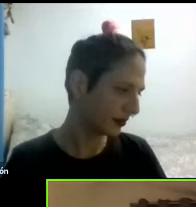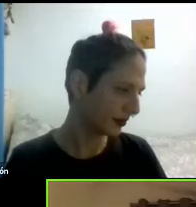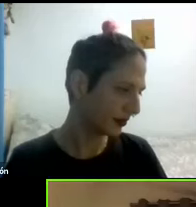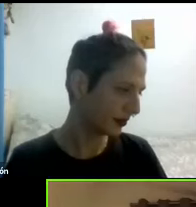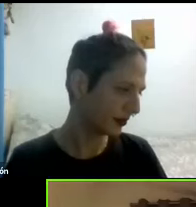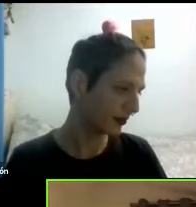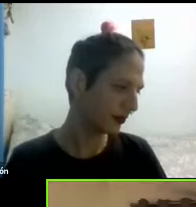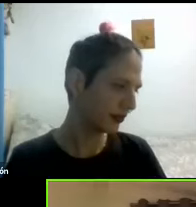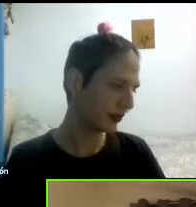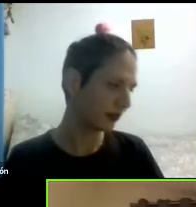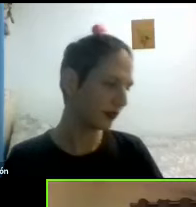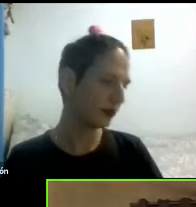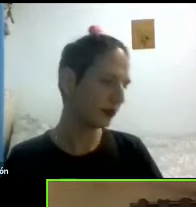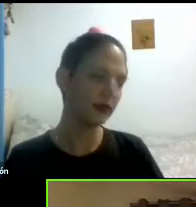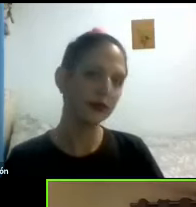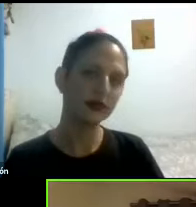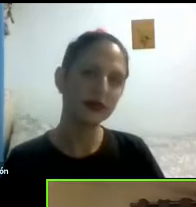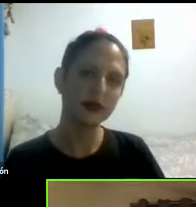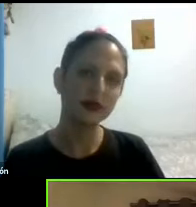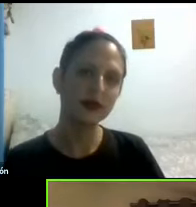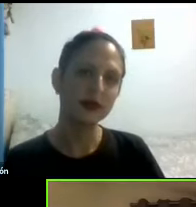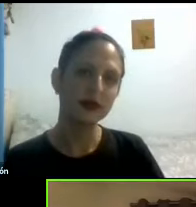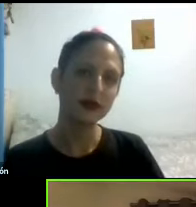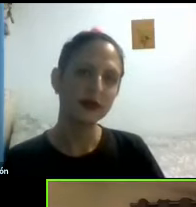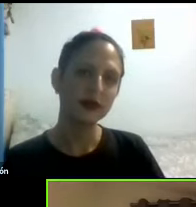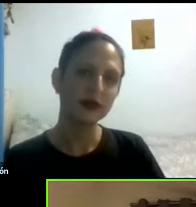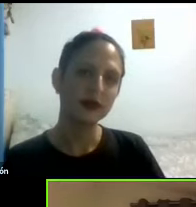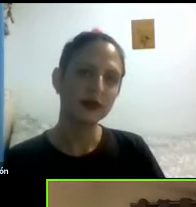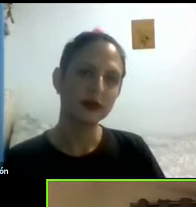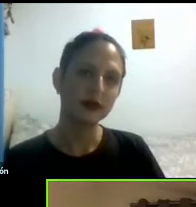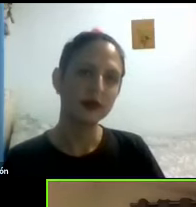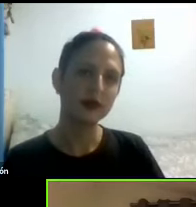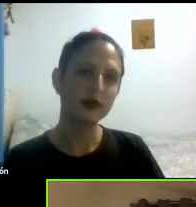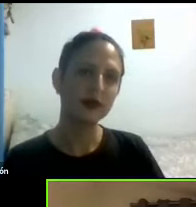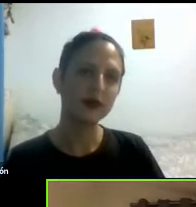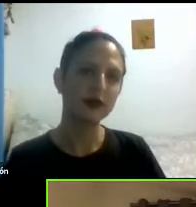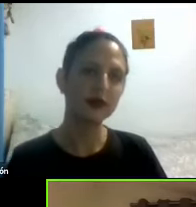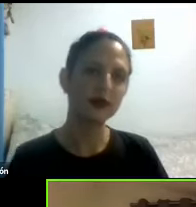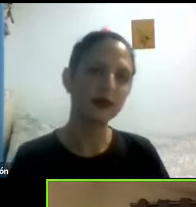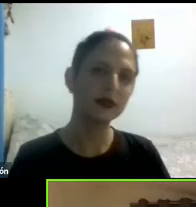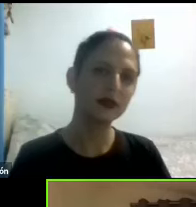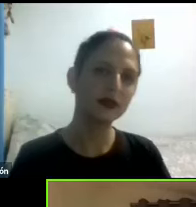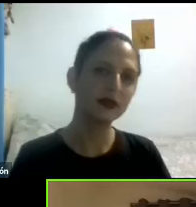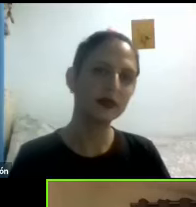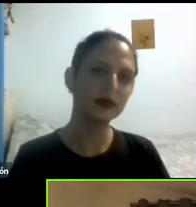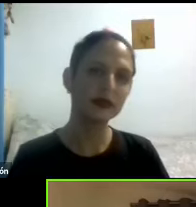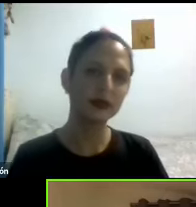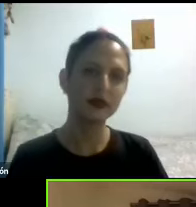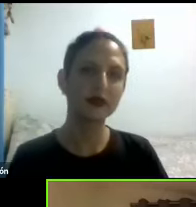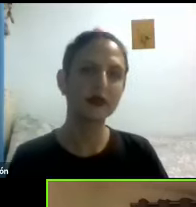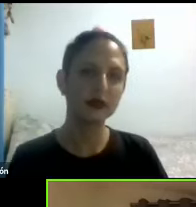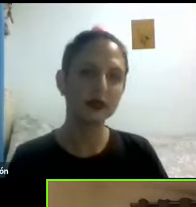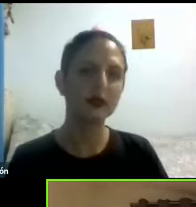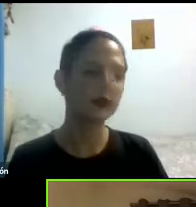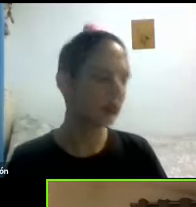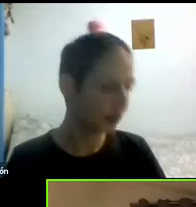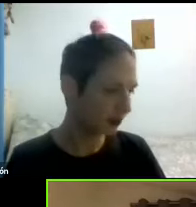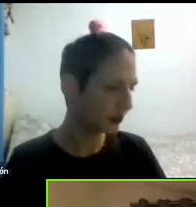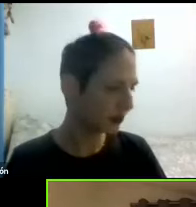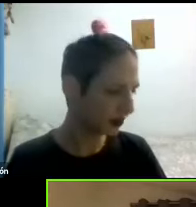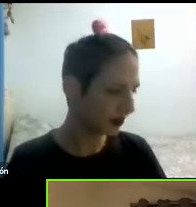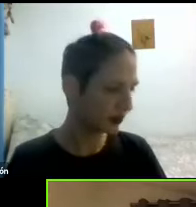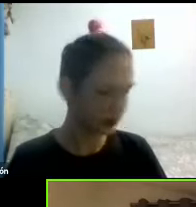abandono por la carencia del amor la madre de aisa fue abandonada por su madre